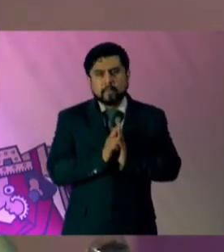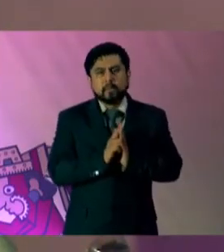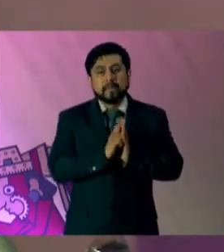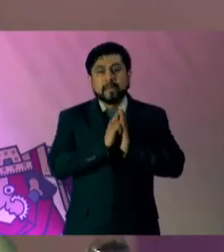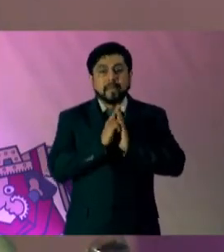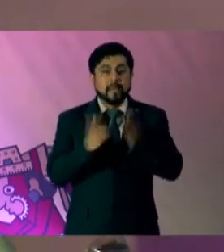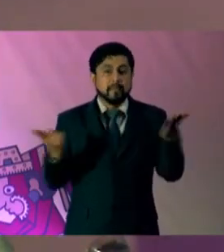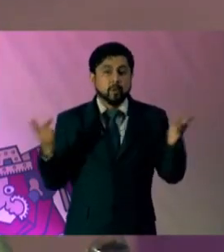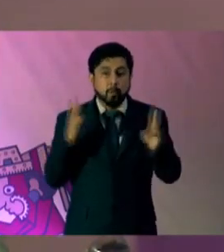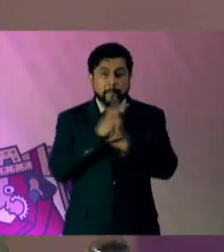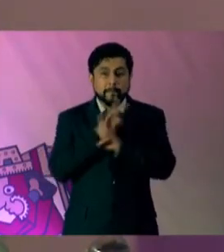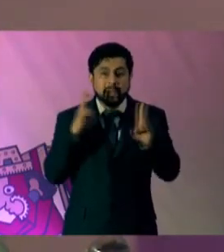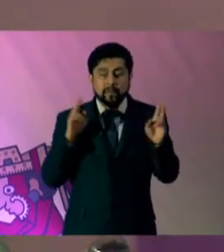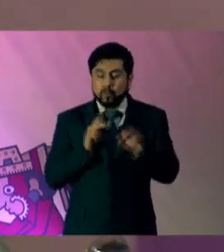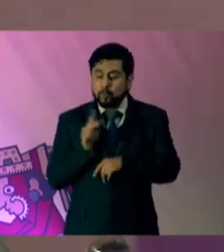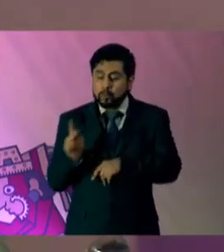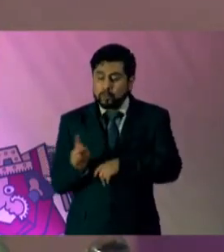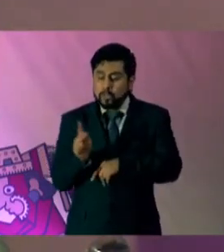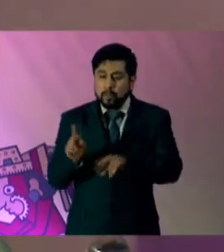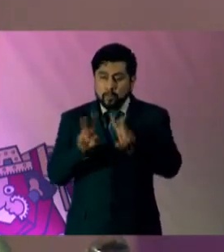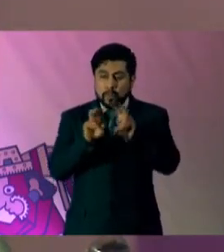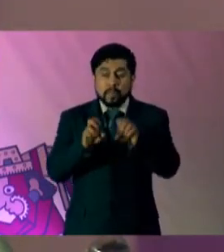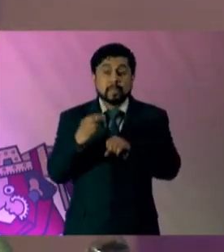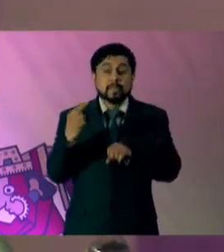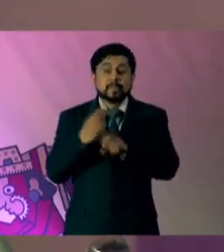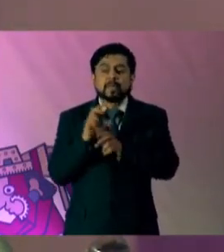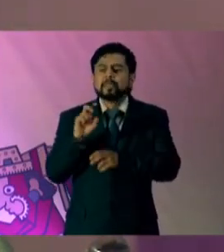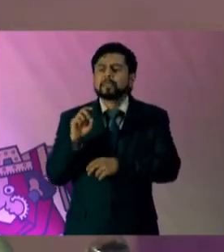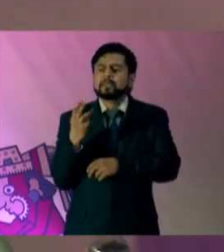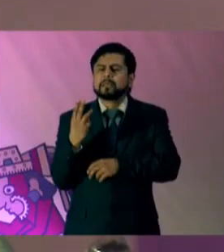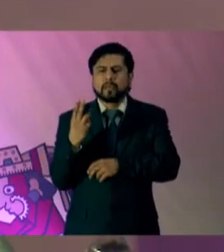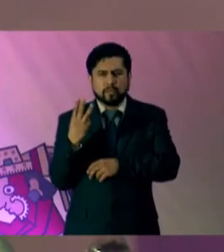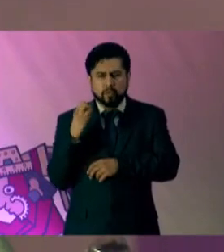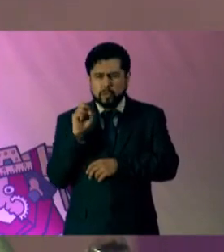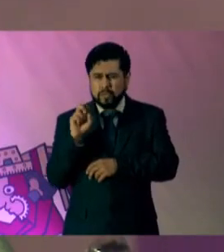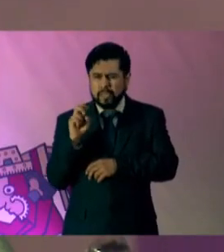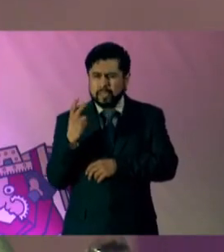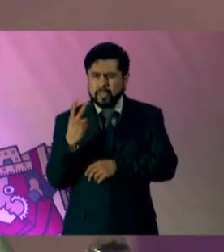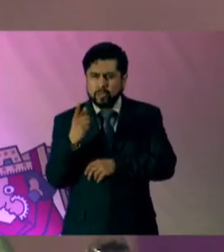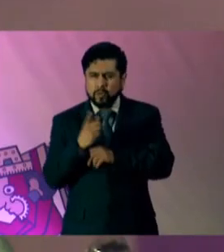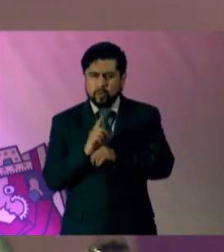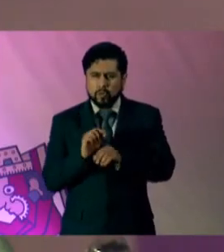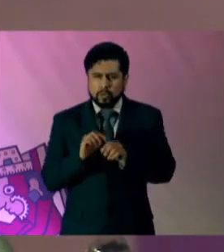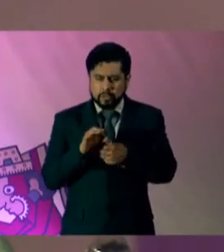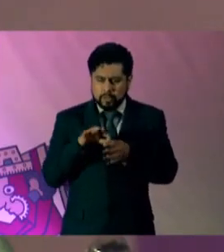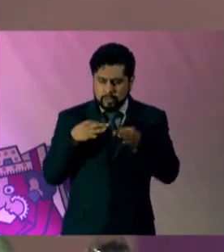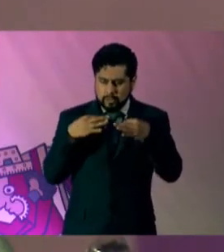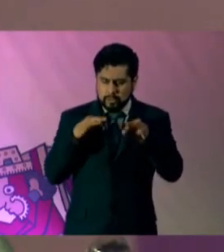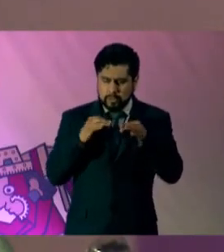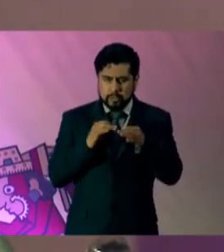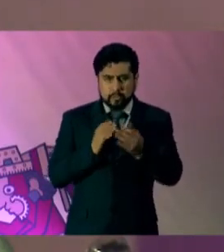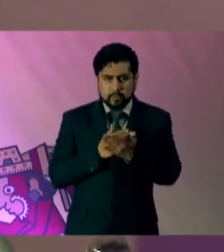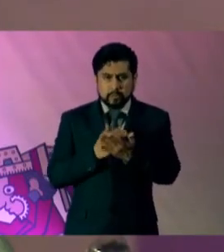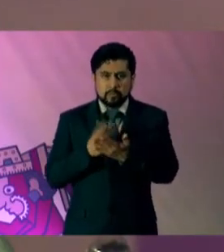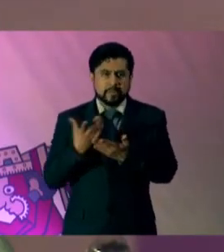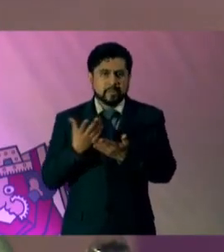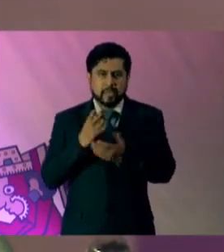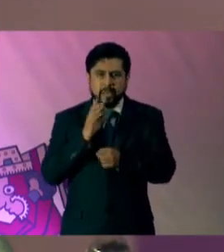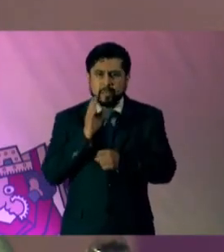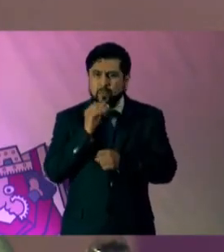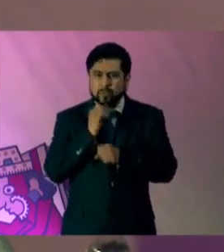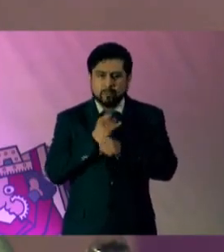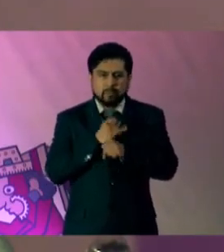barato posible tiene que cerrar a 32 páginas y entonces ya no nos cabía planta completa para poderse dar los